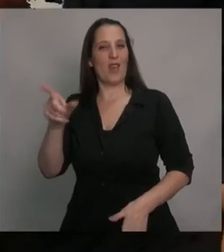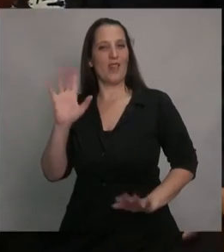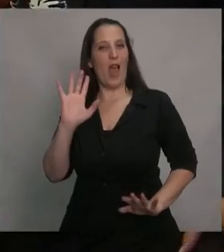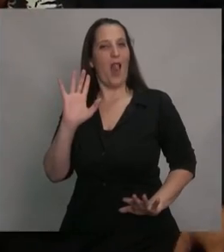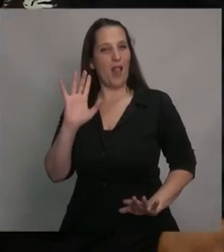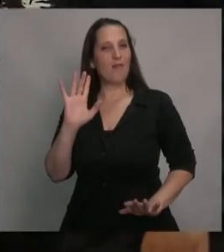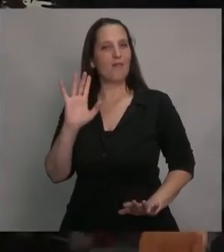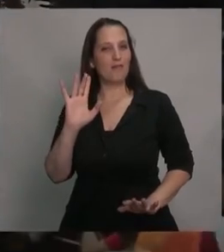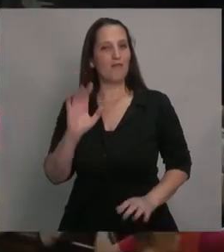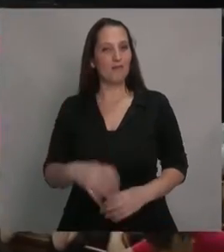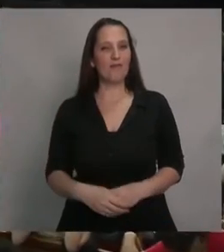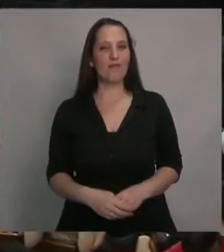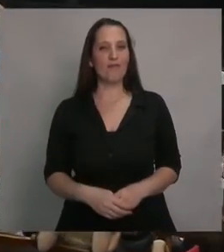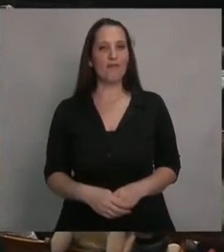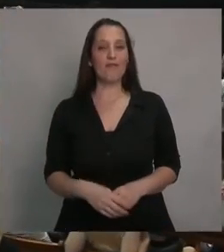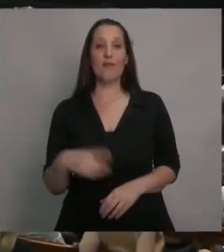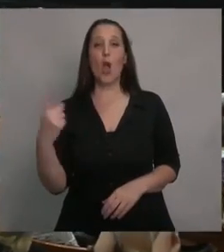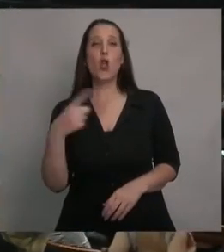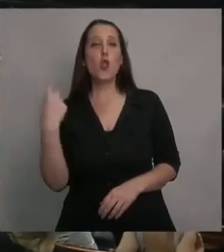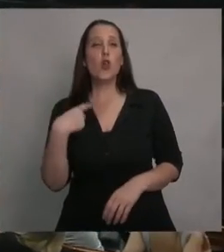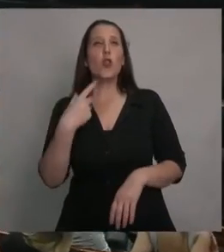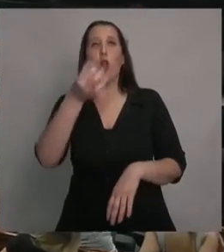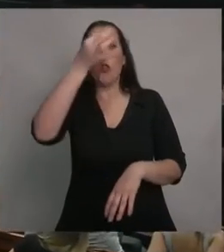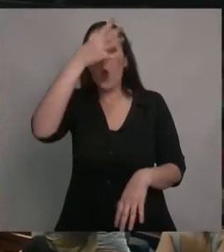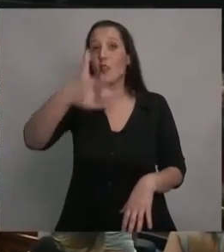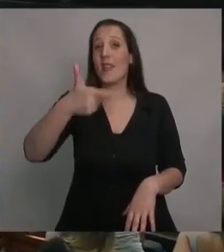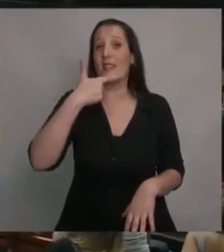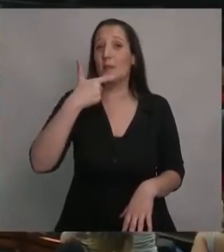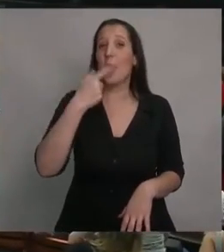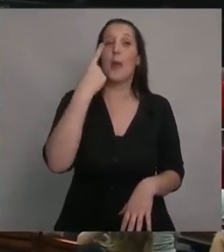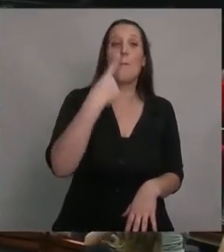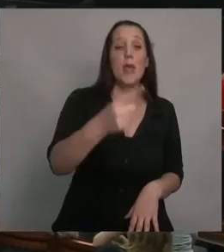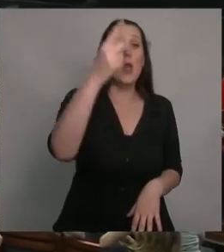Voy a tener. Nosotros caímos presos el 12 de septiembre del año